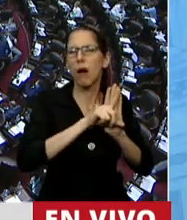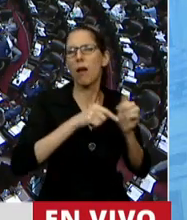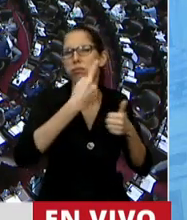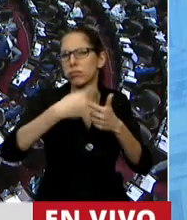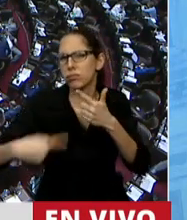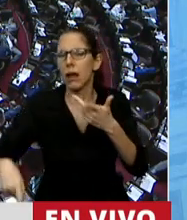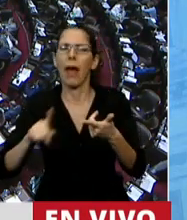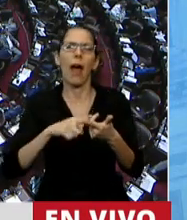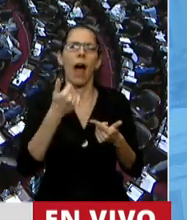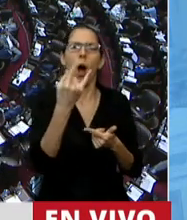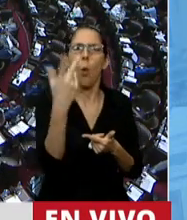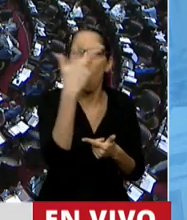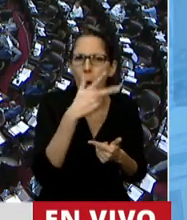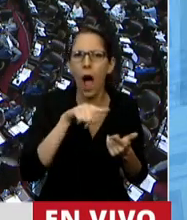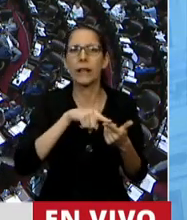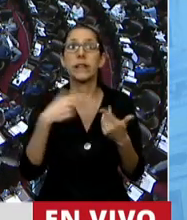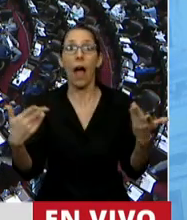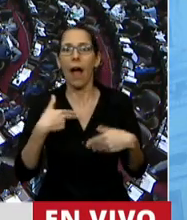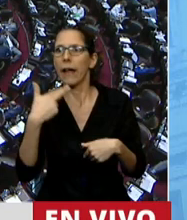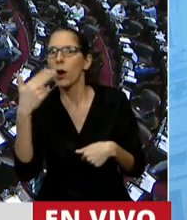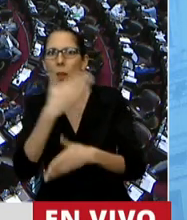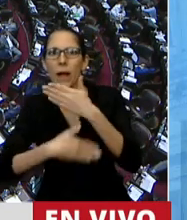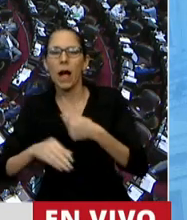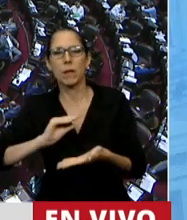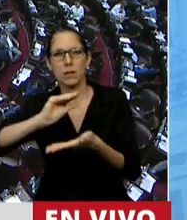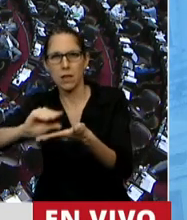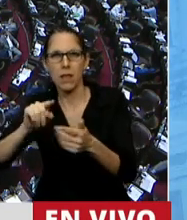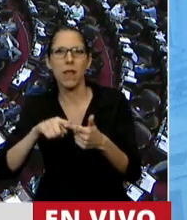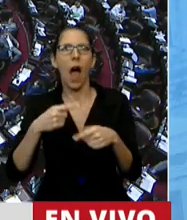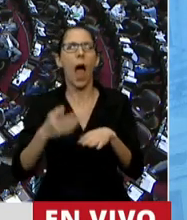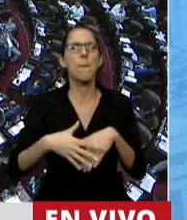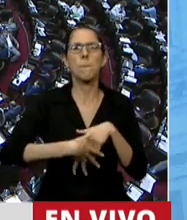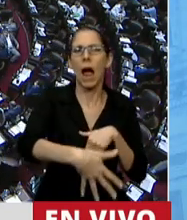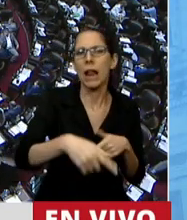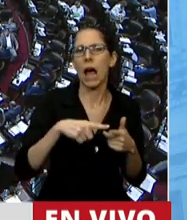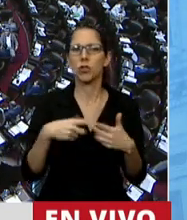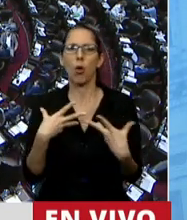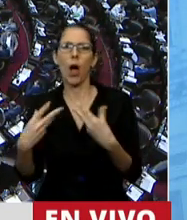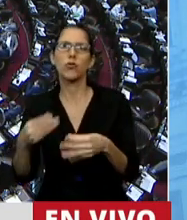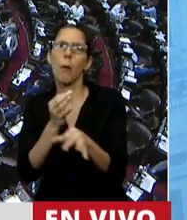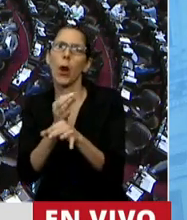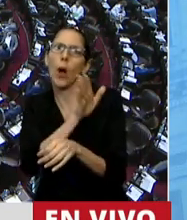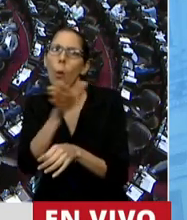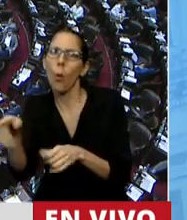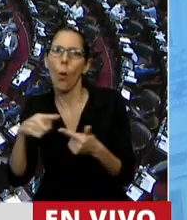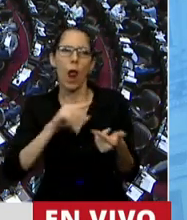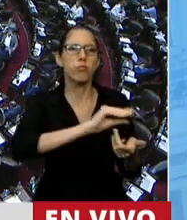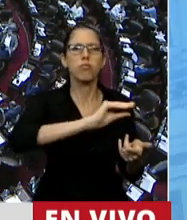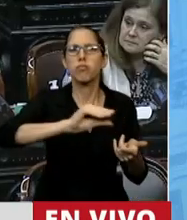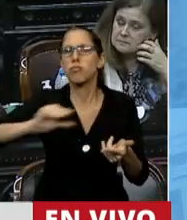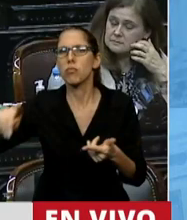Asignación por hijo con discapacidad, asignación prenatal, asignación por ayuda escolar, asignación por maternidad, asignación por